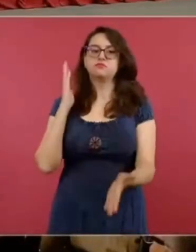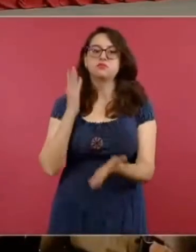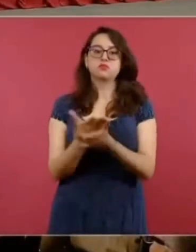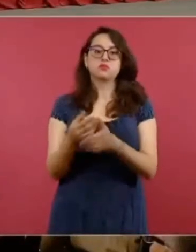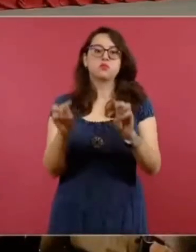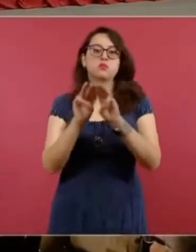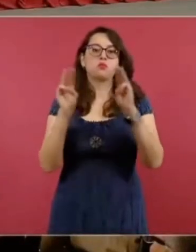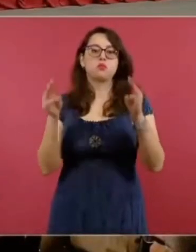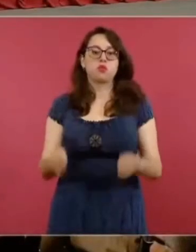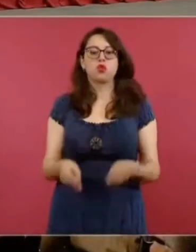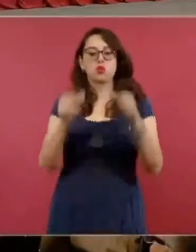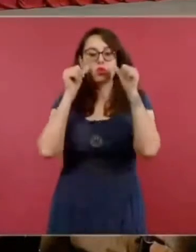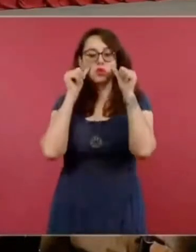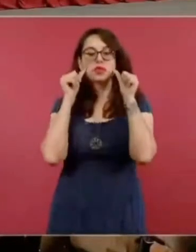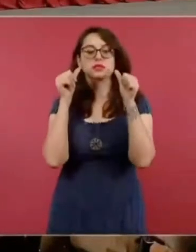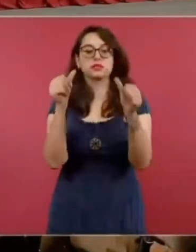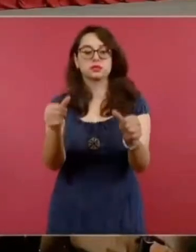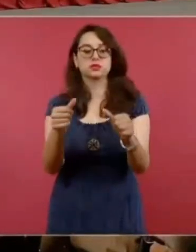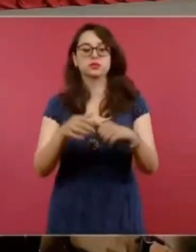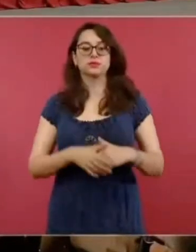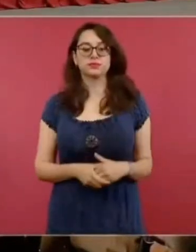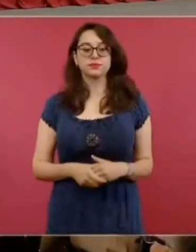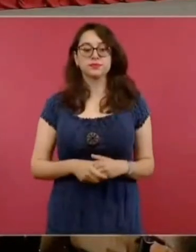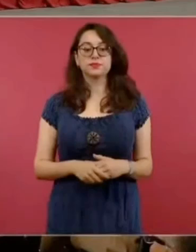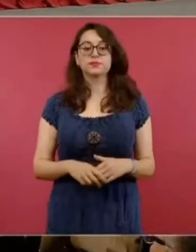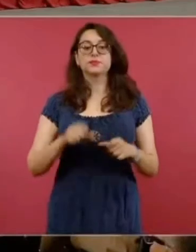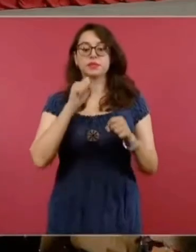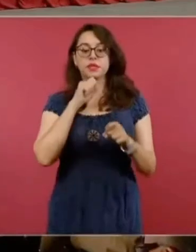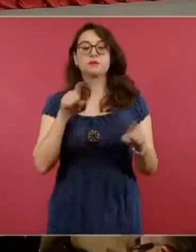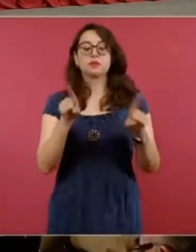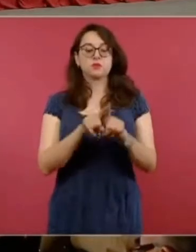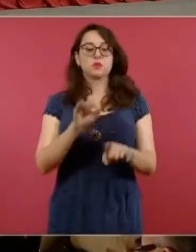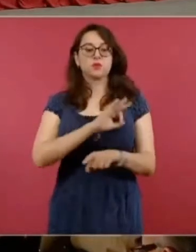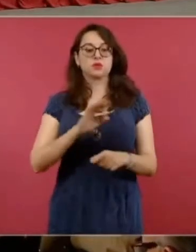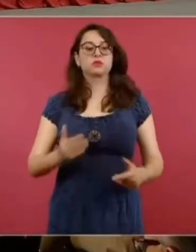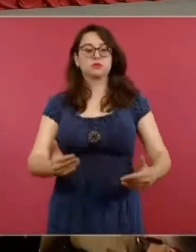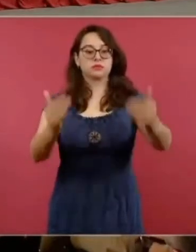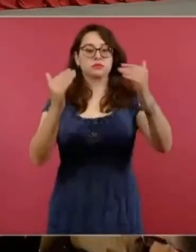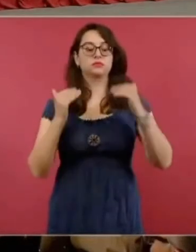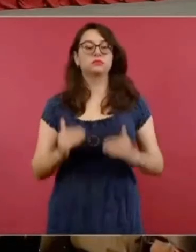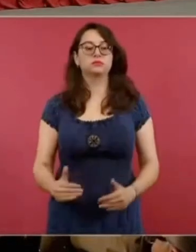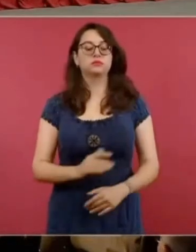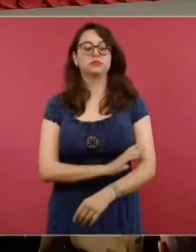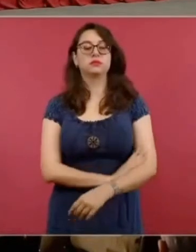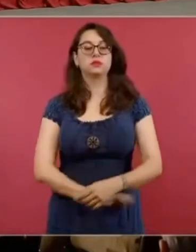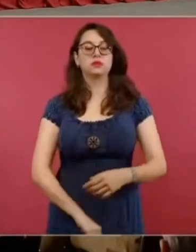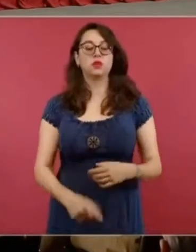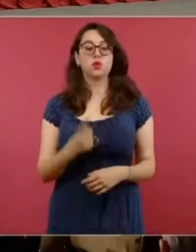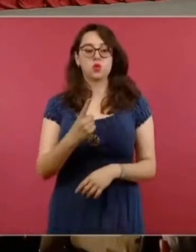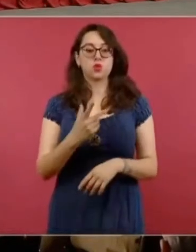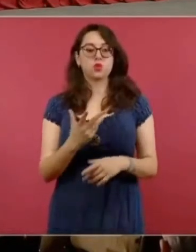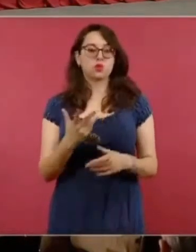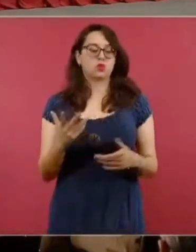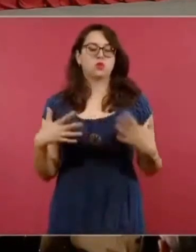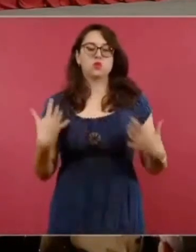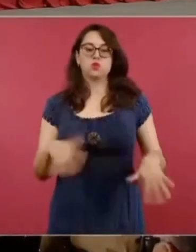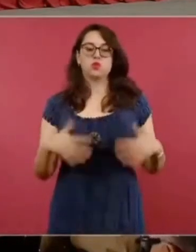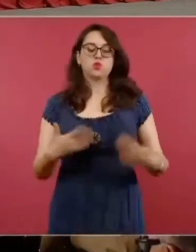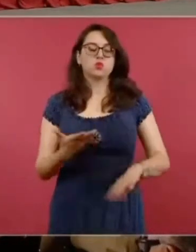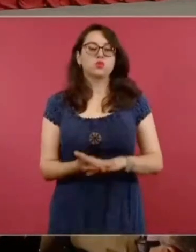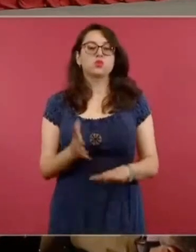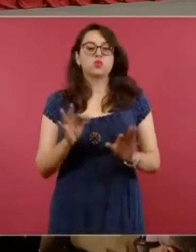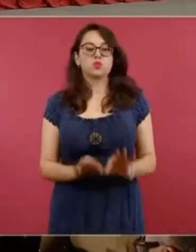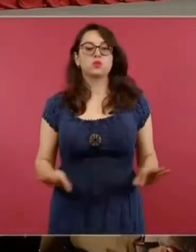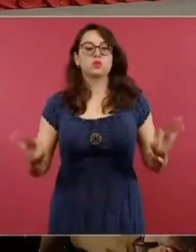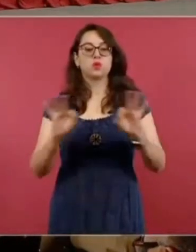a atenderse ahí. También en la siguiente vemos una de las obras más importantes de rehabilitación. En estos hospitales